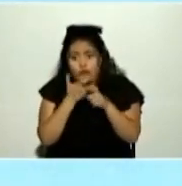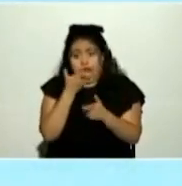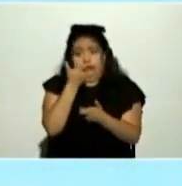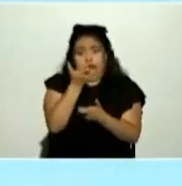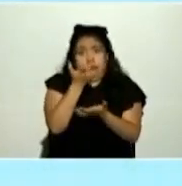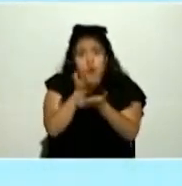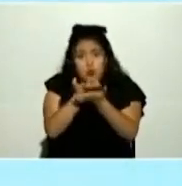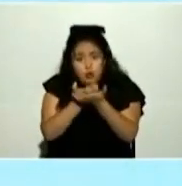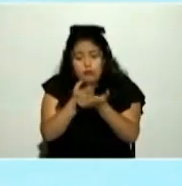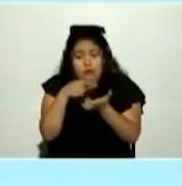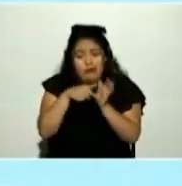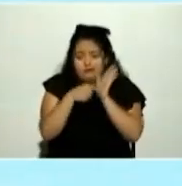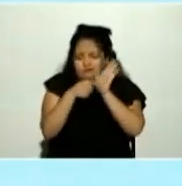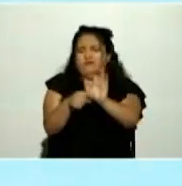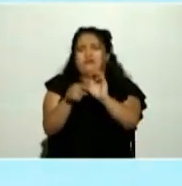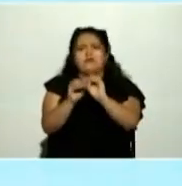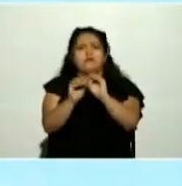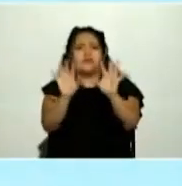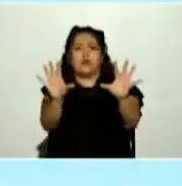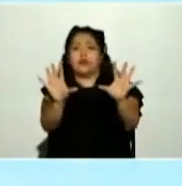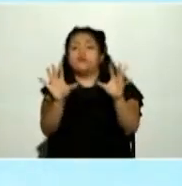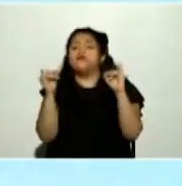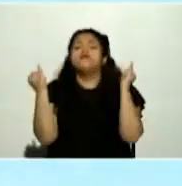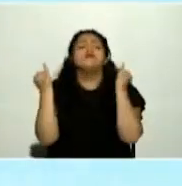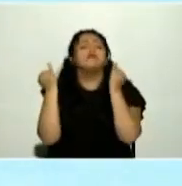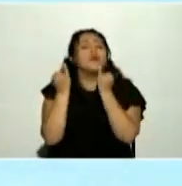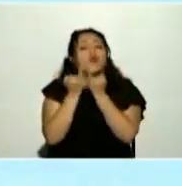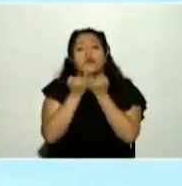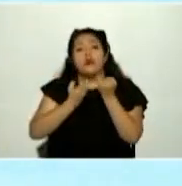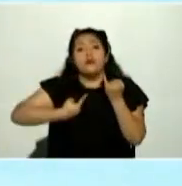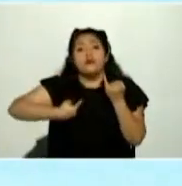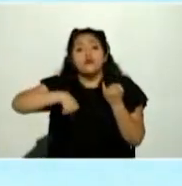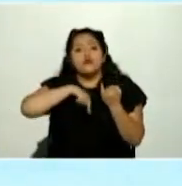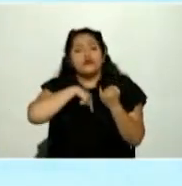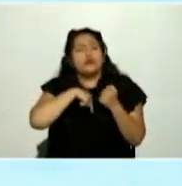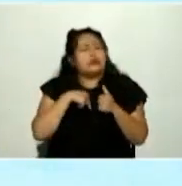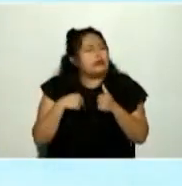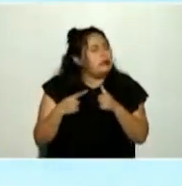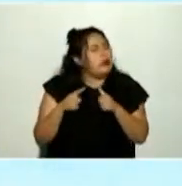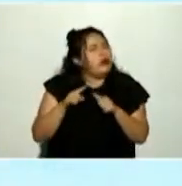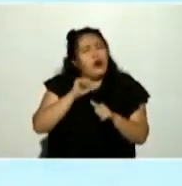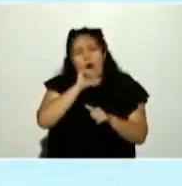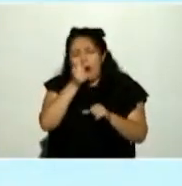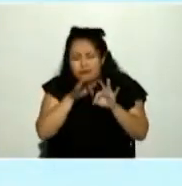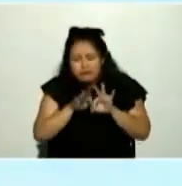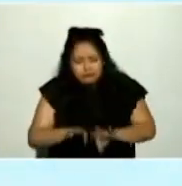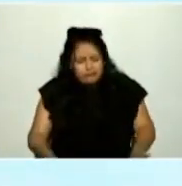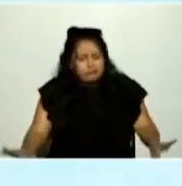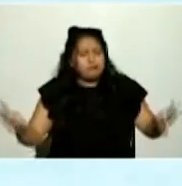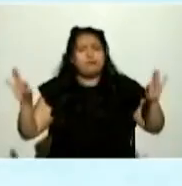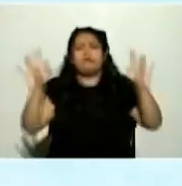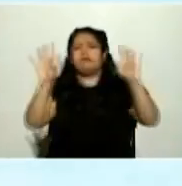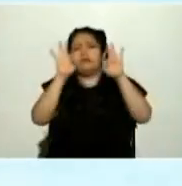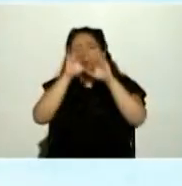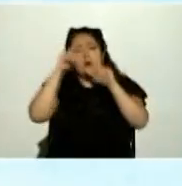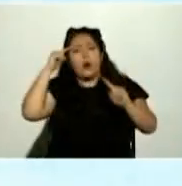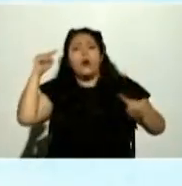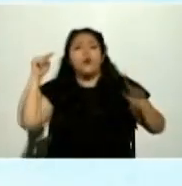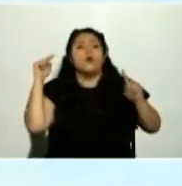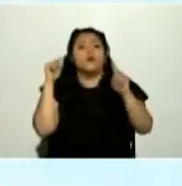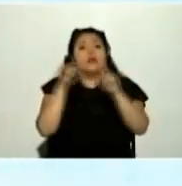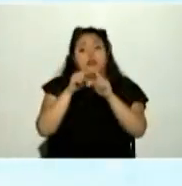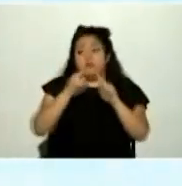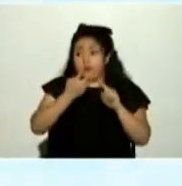públicas pero también teniendo como principal objetivo el